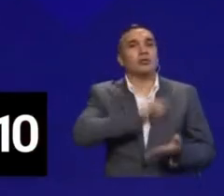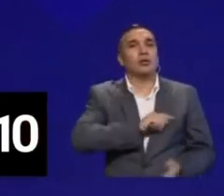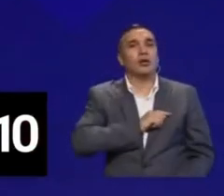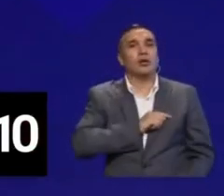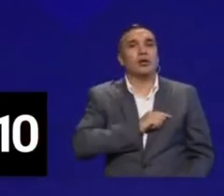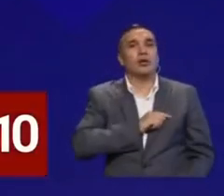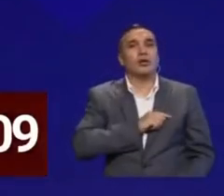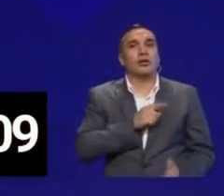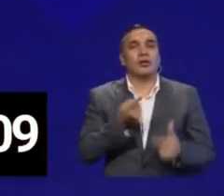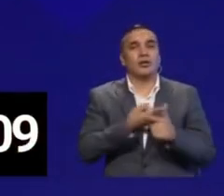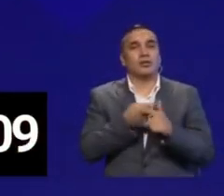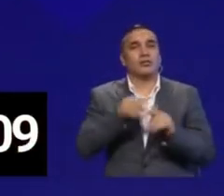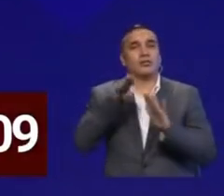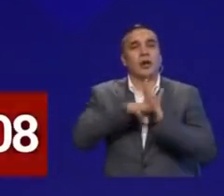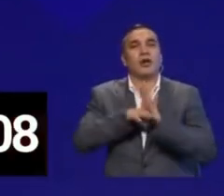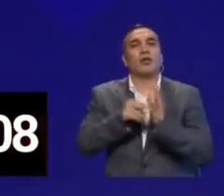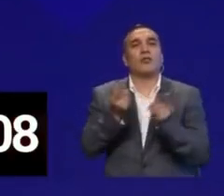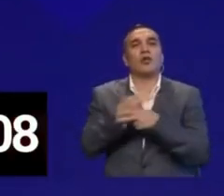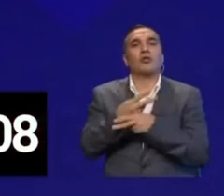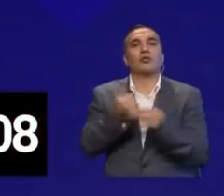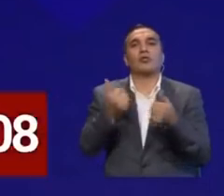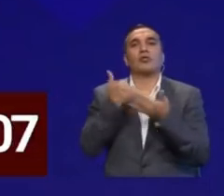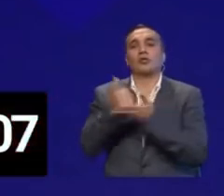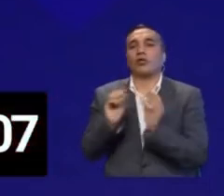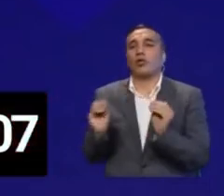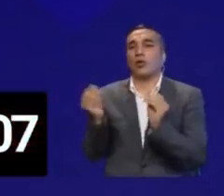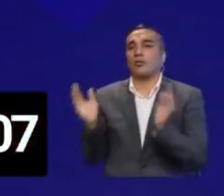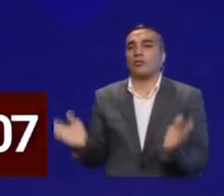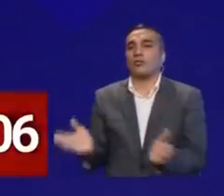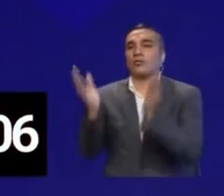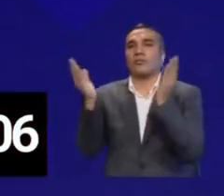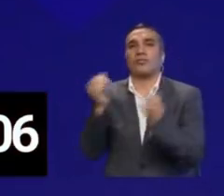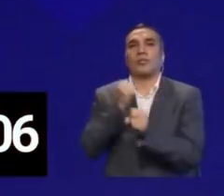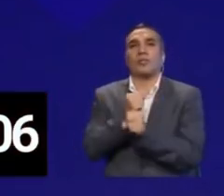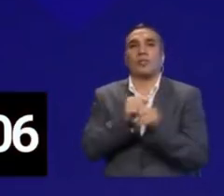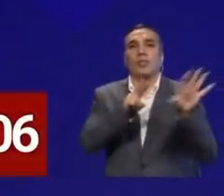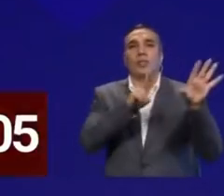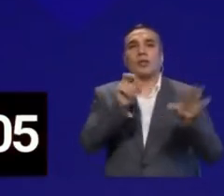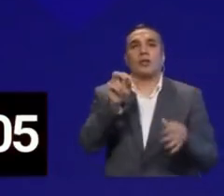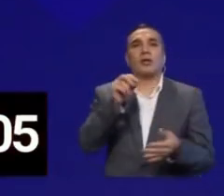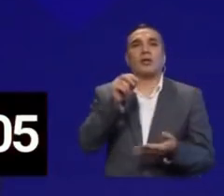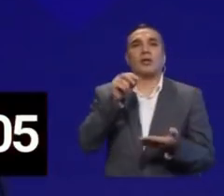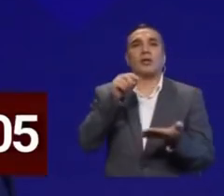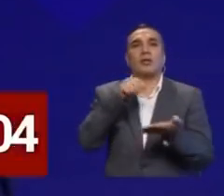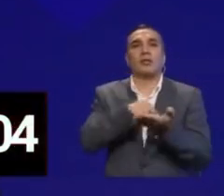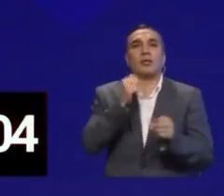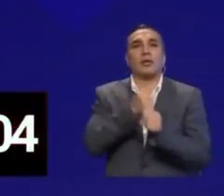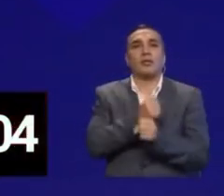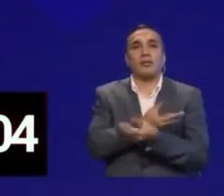costos de producción en el emprendimiento y ayudamos a los jóvenes con trabajo. 750 mil puestos de empleo.